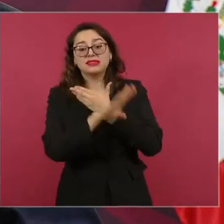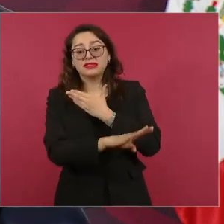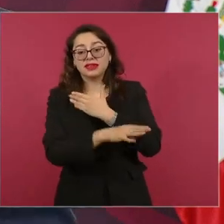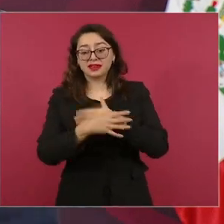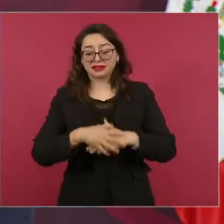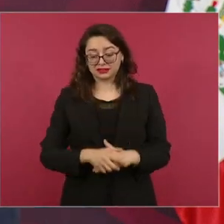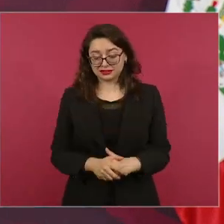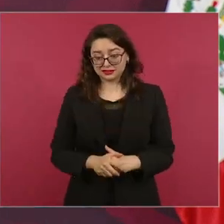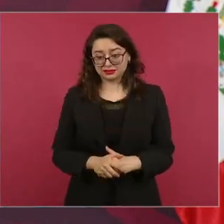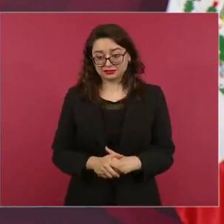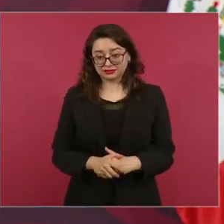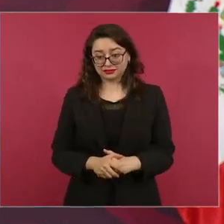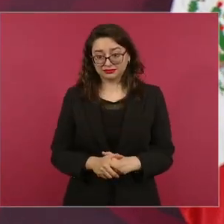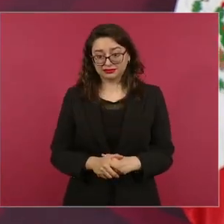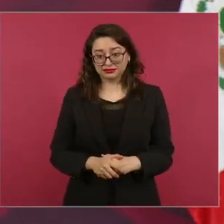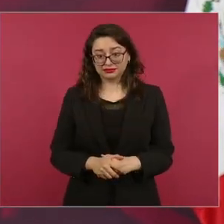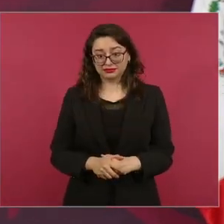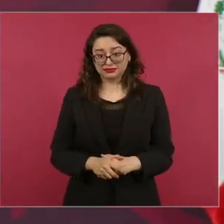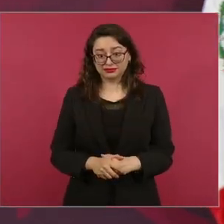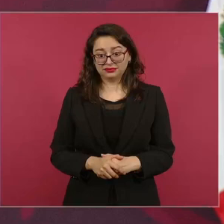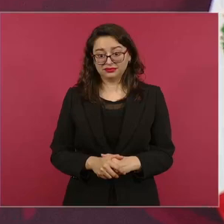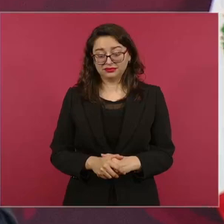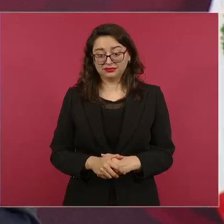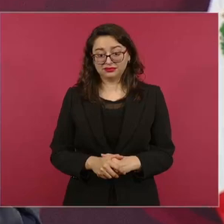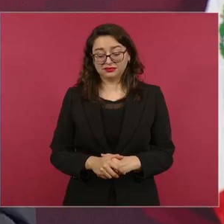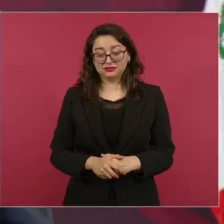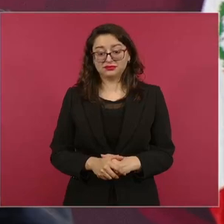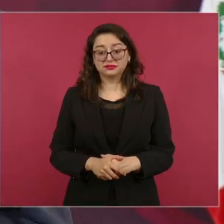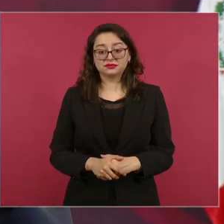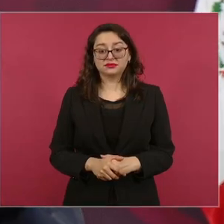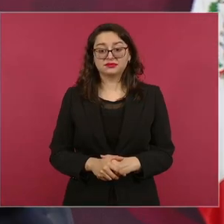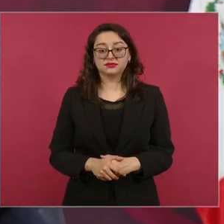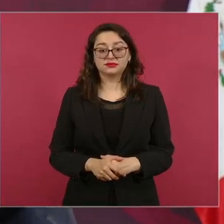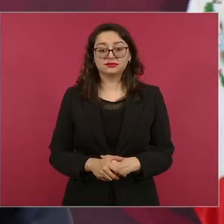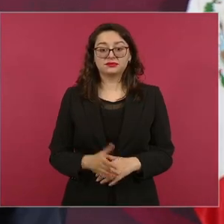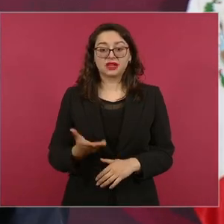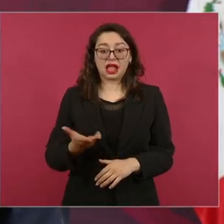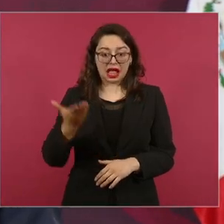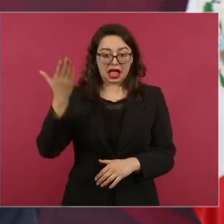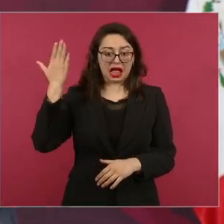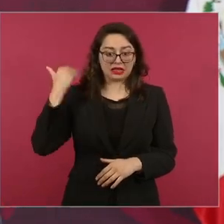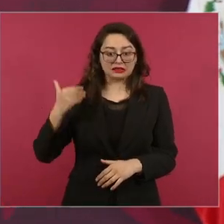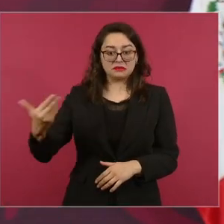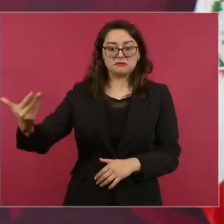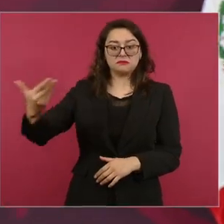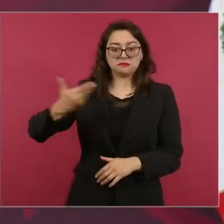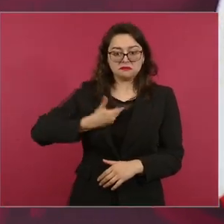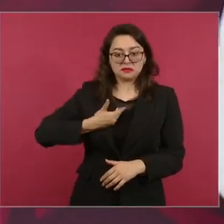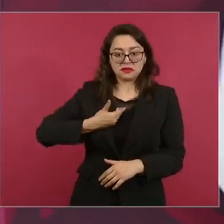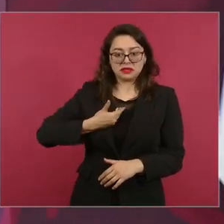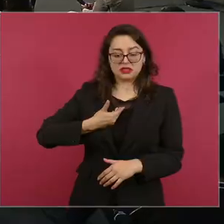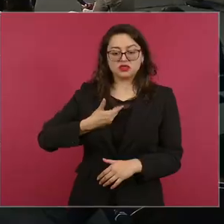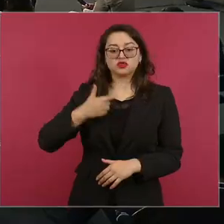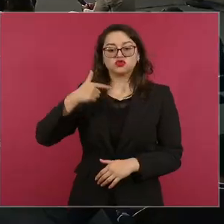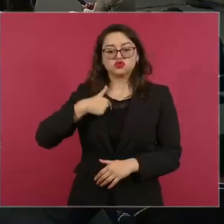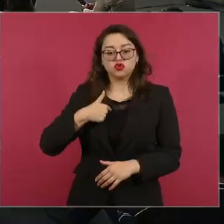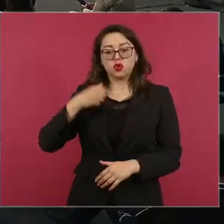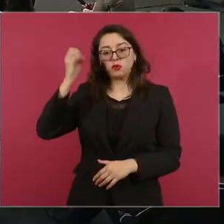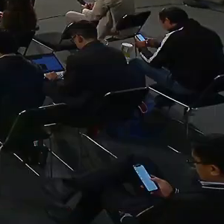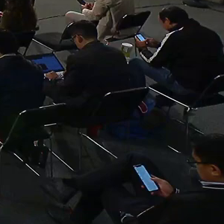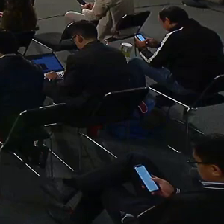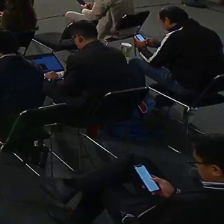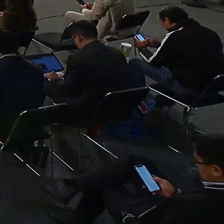Al principio, que me pedían que yo tomara partido,